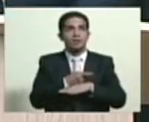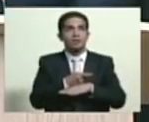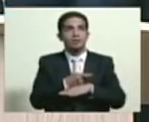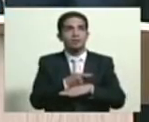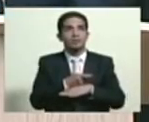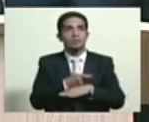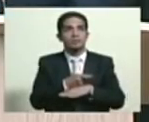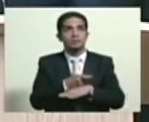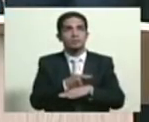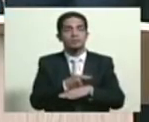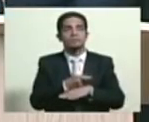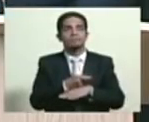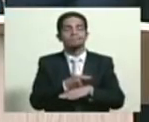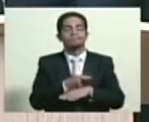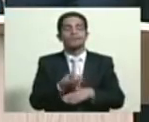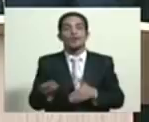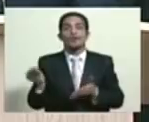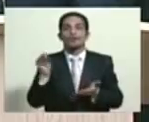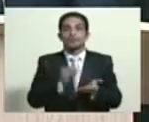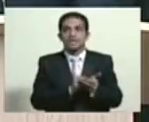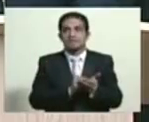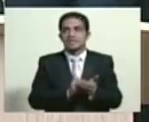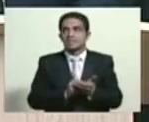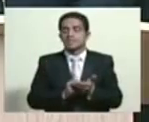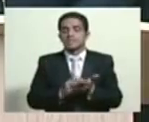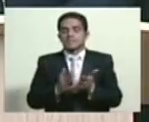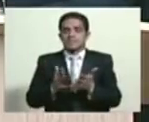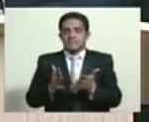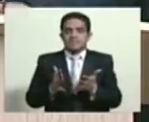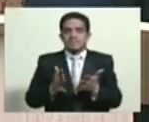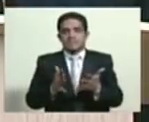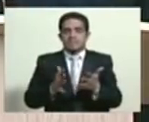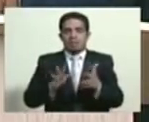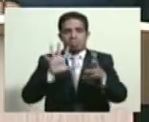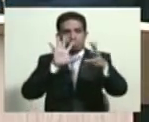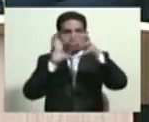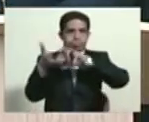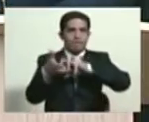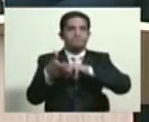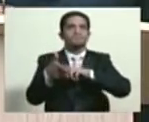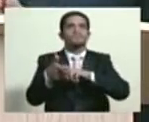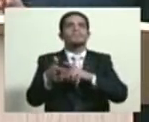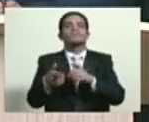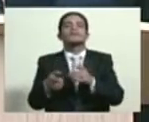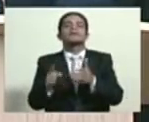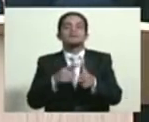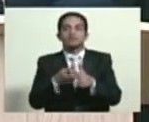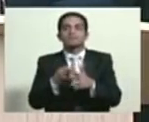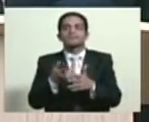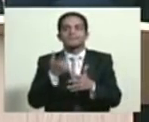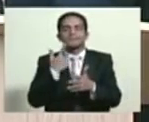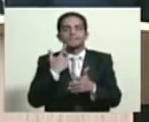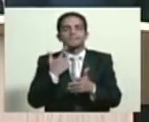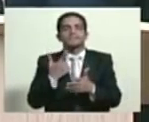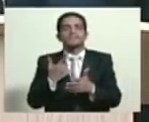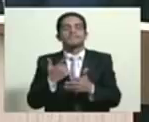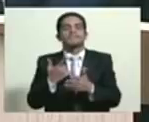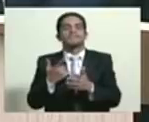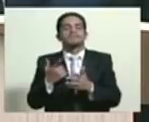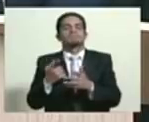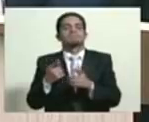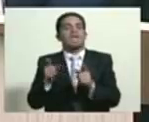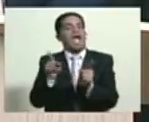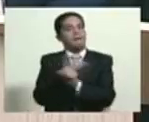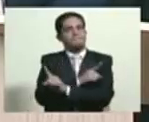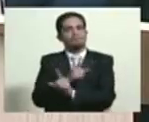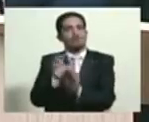un redimensionamiento total del sistema eléctrico nacional para blindarlo de todos los ataques que ya